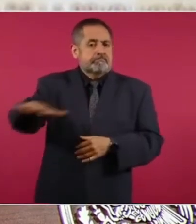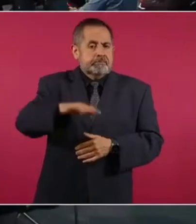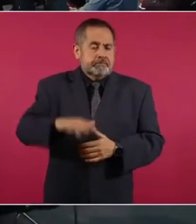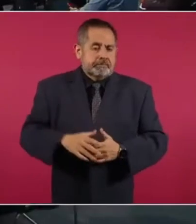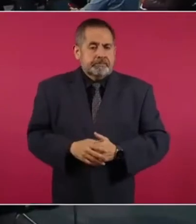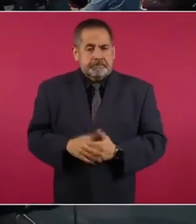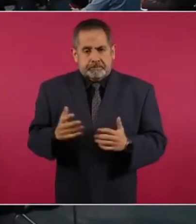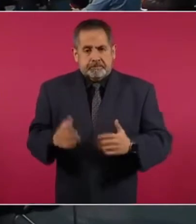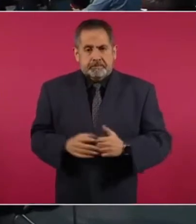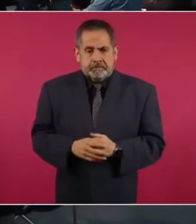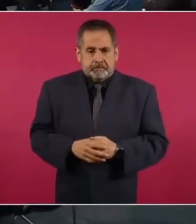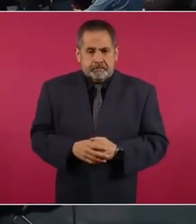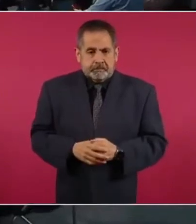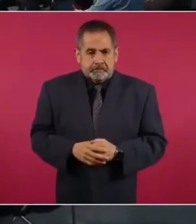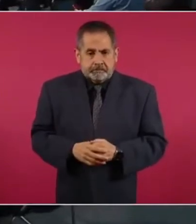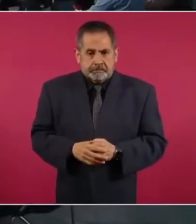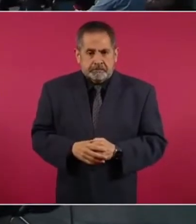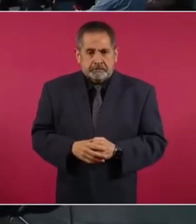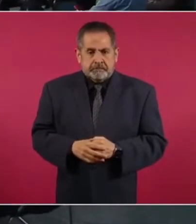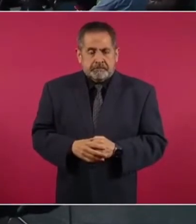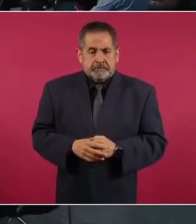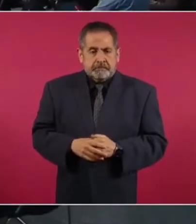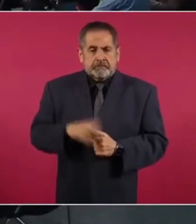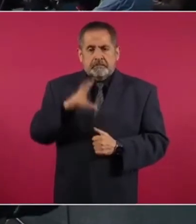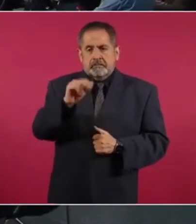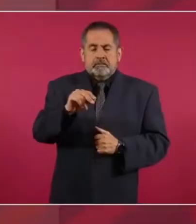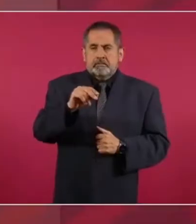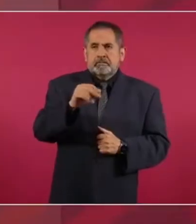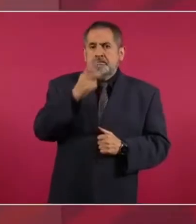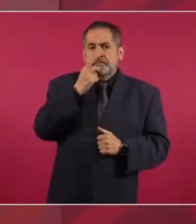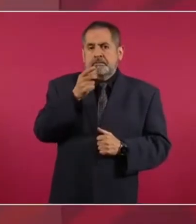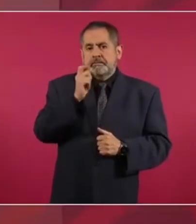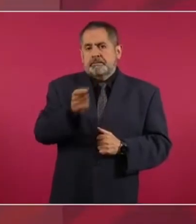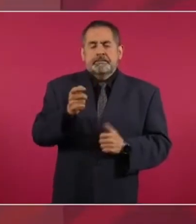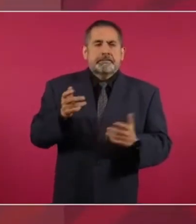Entonces, no es decir, a ver,